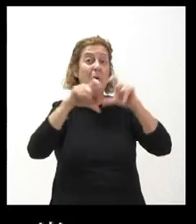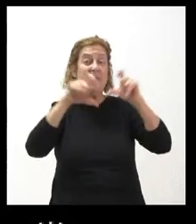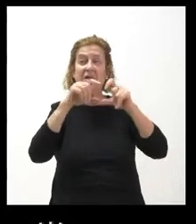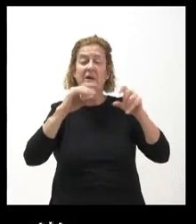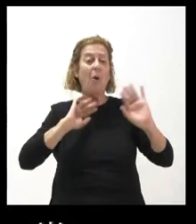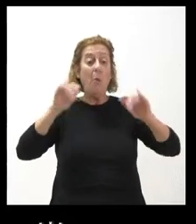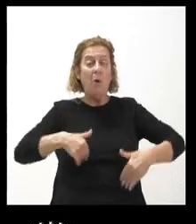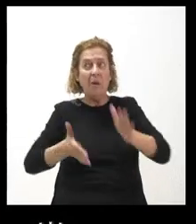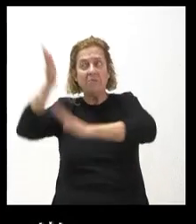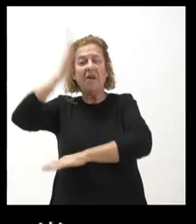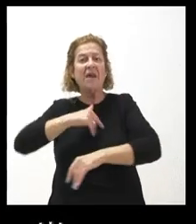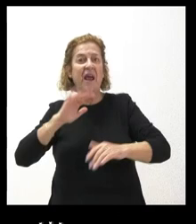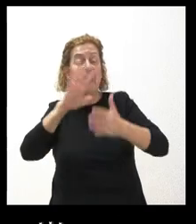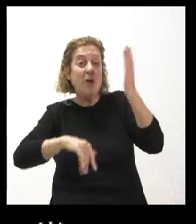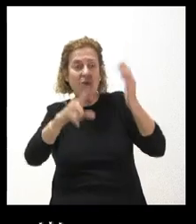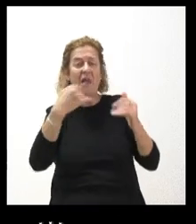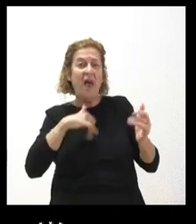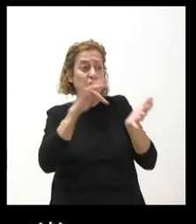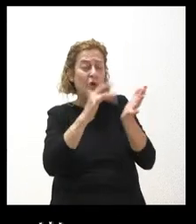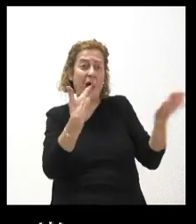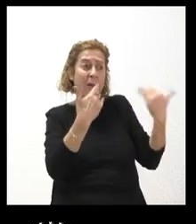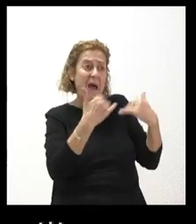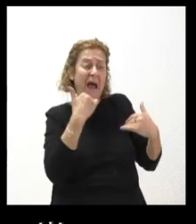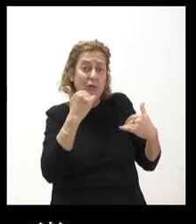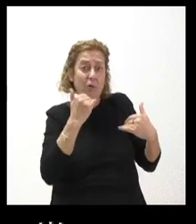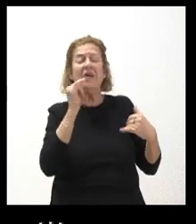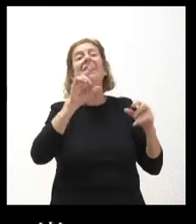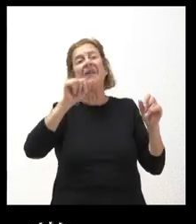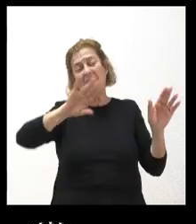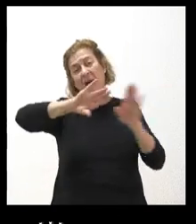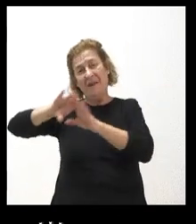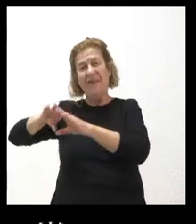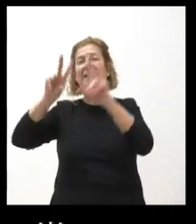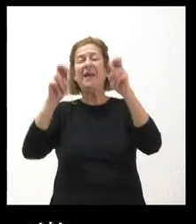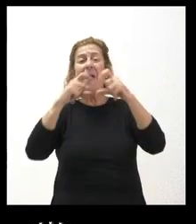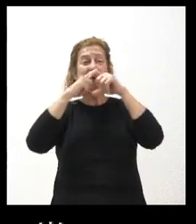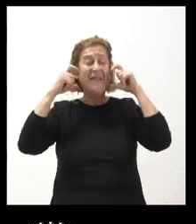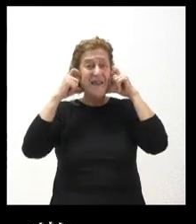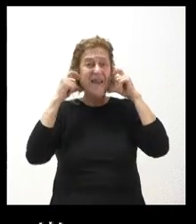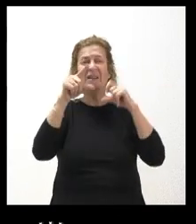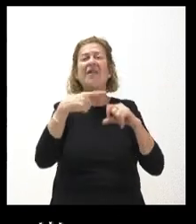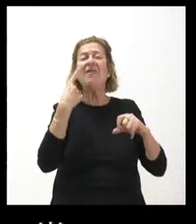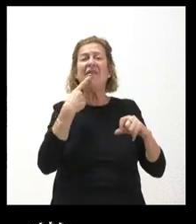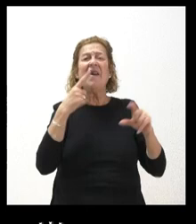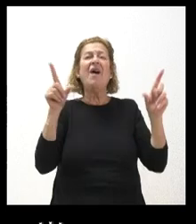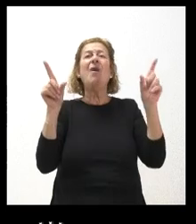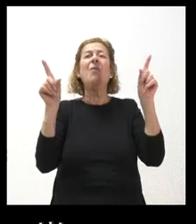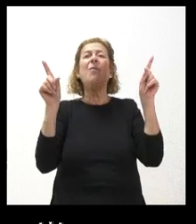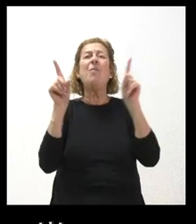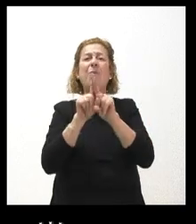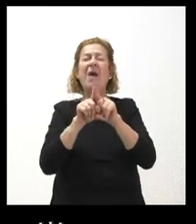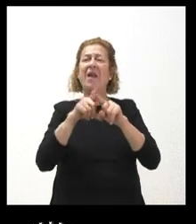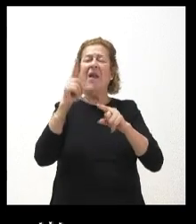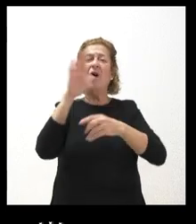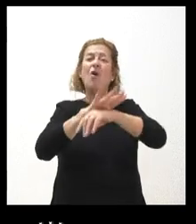conversación con algunas de estas empresas y sobre el asunto de las mascarillas por volver a ese tema usted ha hablado de improvisación e